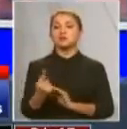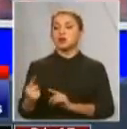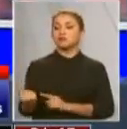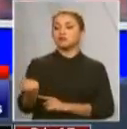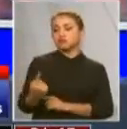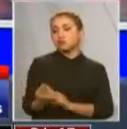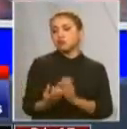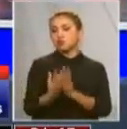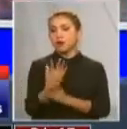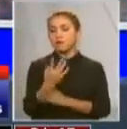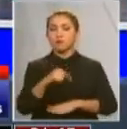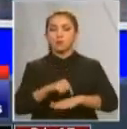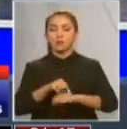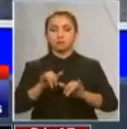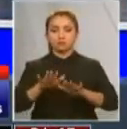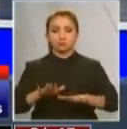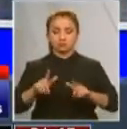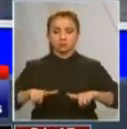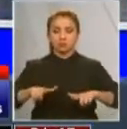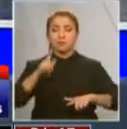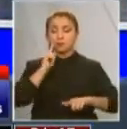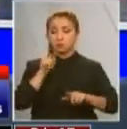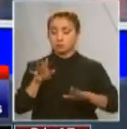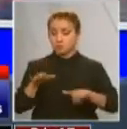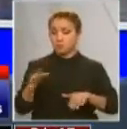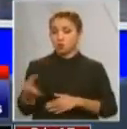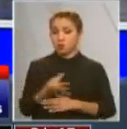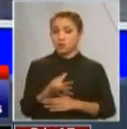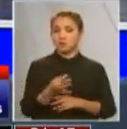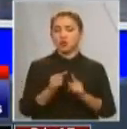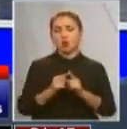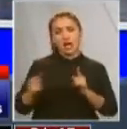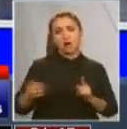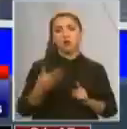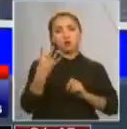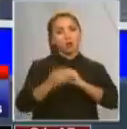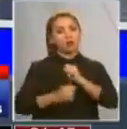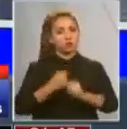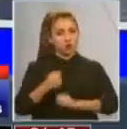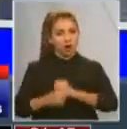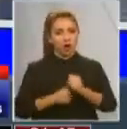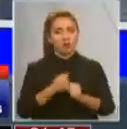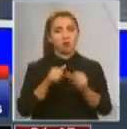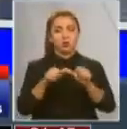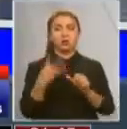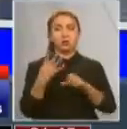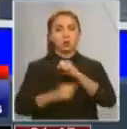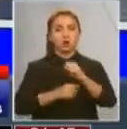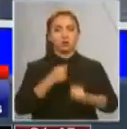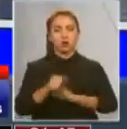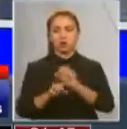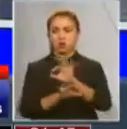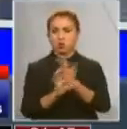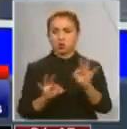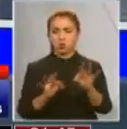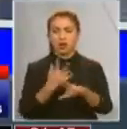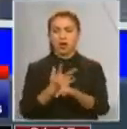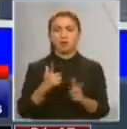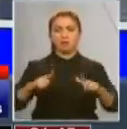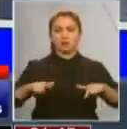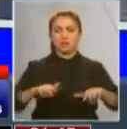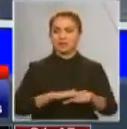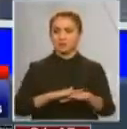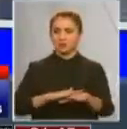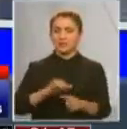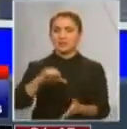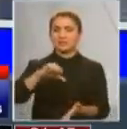llegado, había en el momento de la instalación, etcétera, pero como usted mismo lo dice, esto se alargó por 4 años. Durante 4 años nunca hubo ninguna oficina